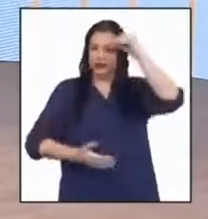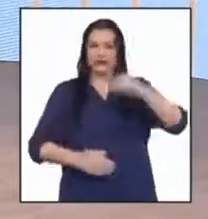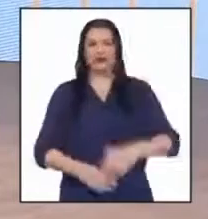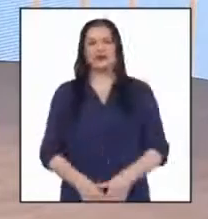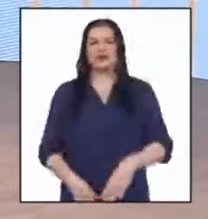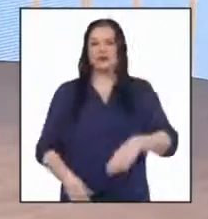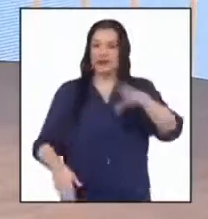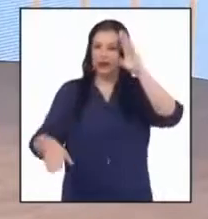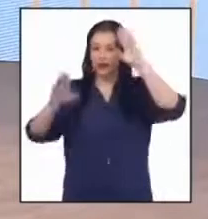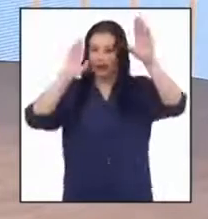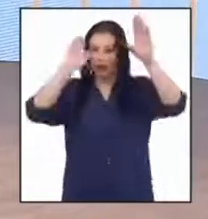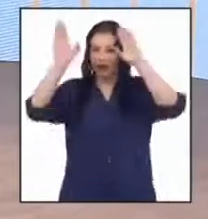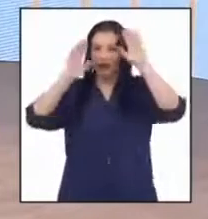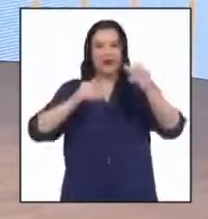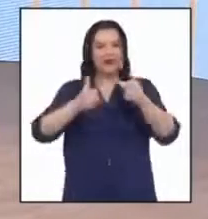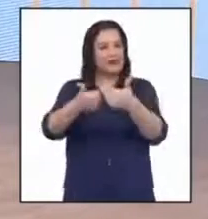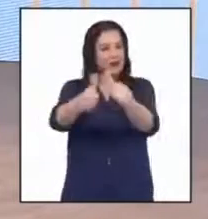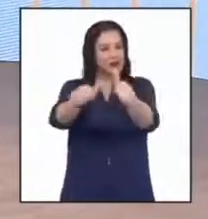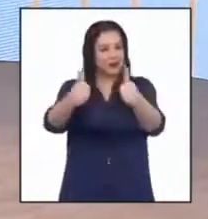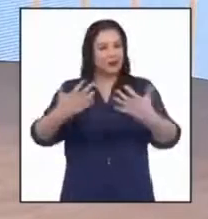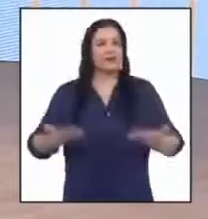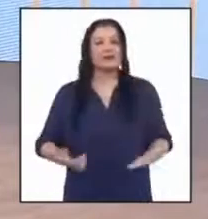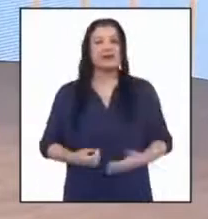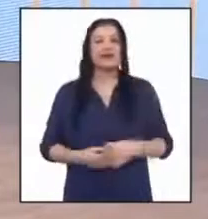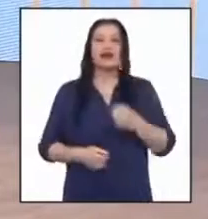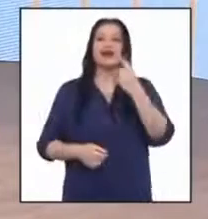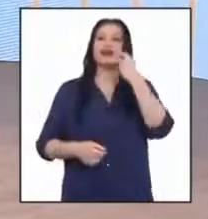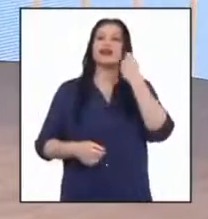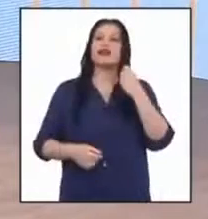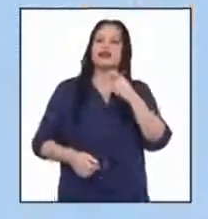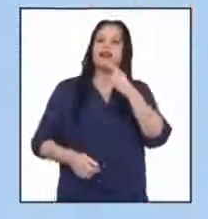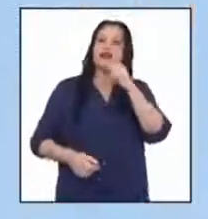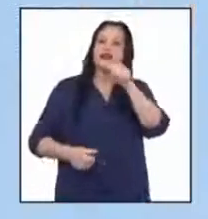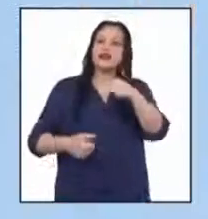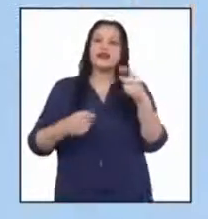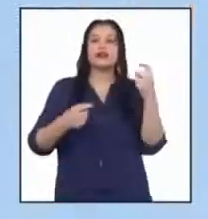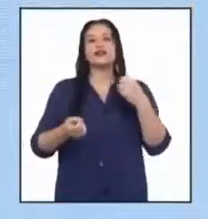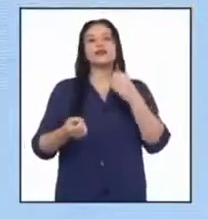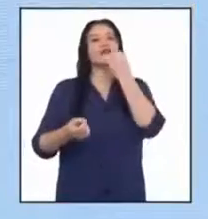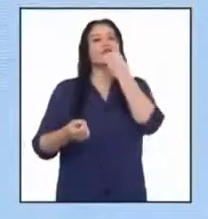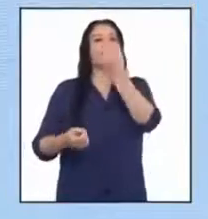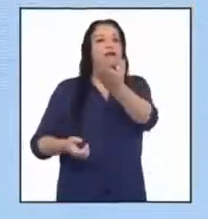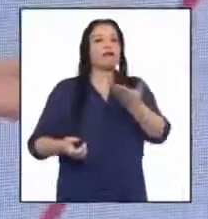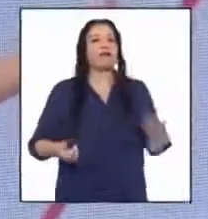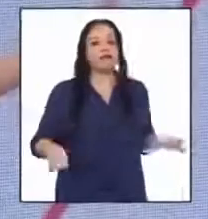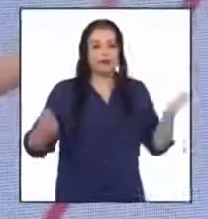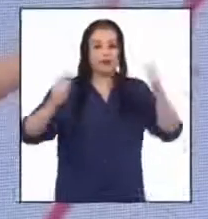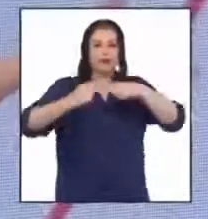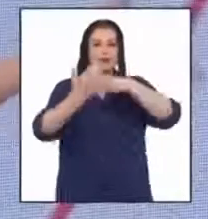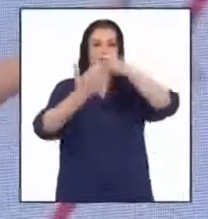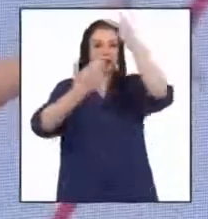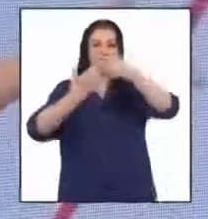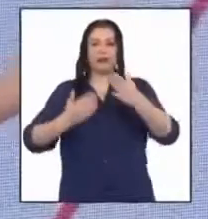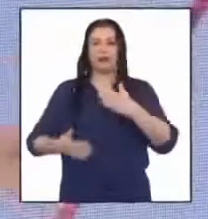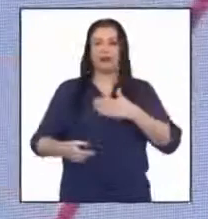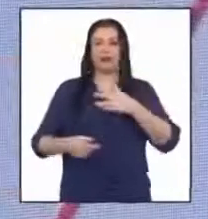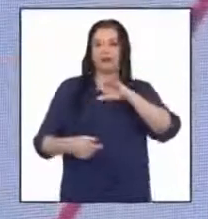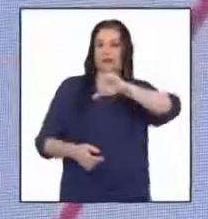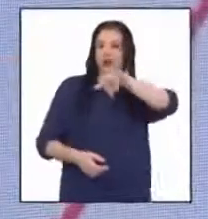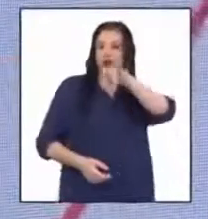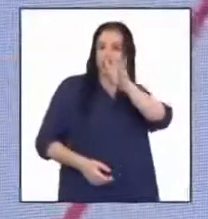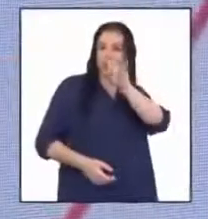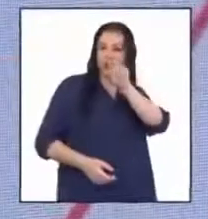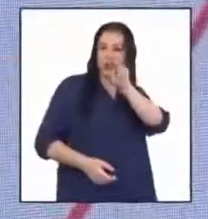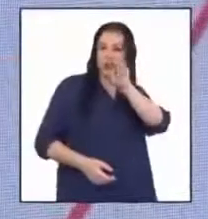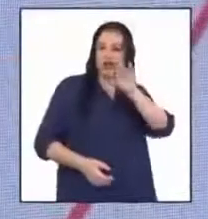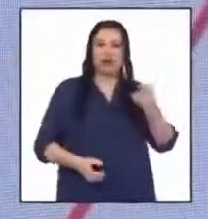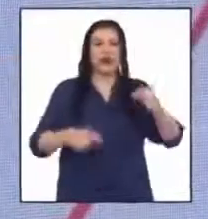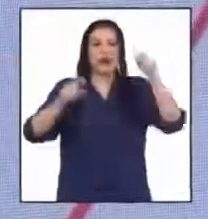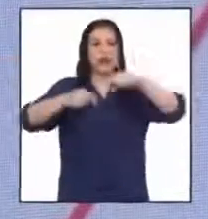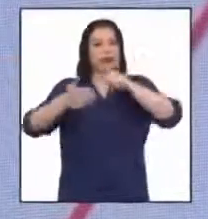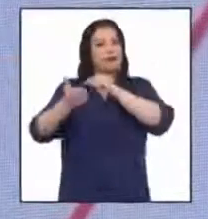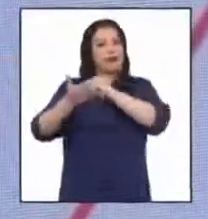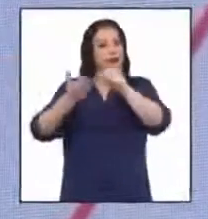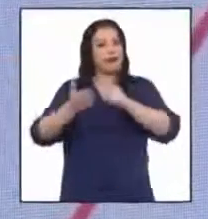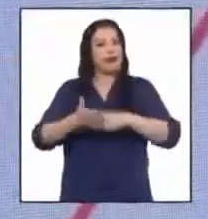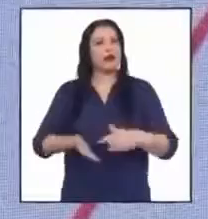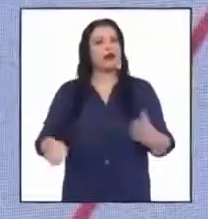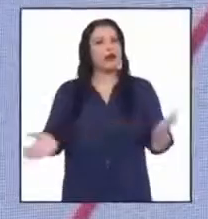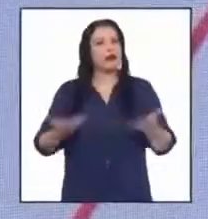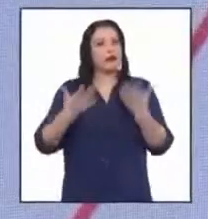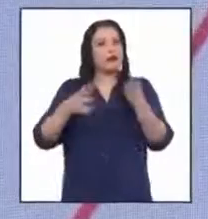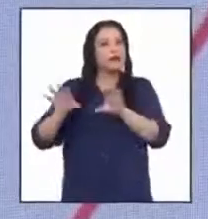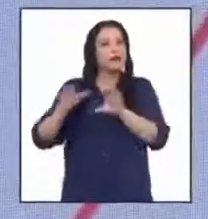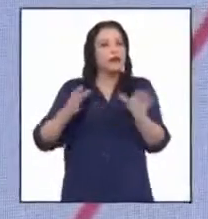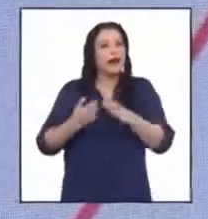Hola, ¿cómo están, chicas y chicos? Bienvenidos a su programa. Yo soy Junior. Esta semana vamos a aprender a desarrollar